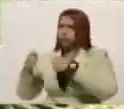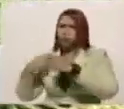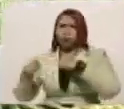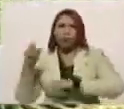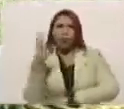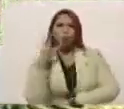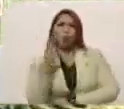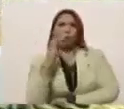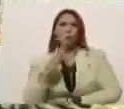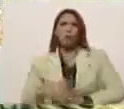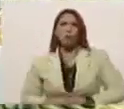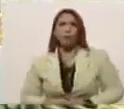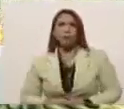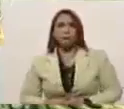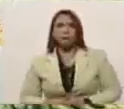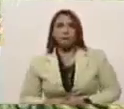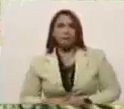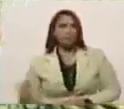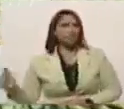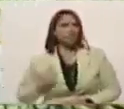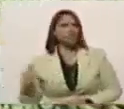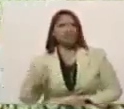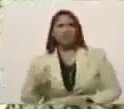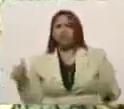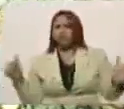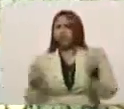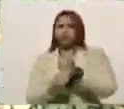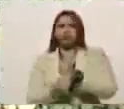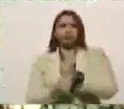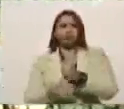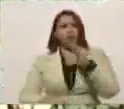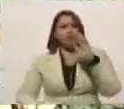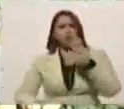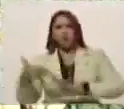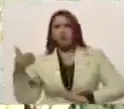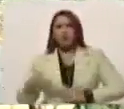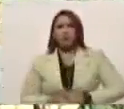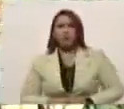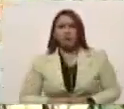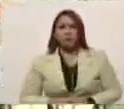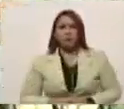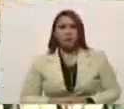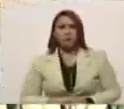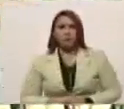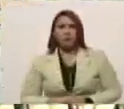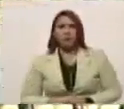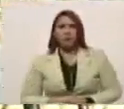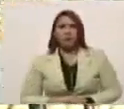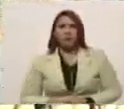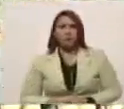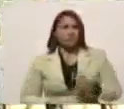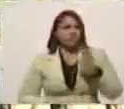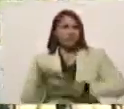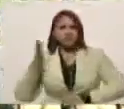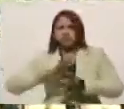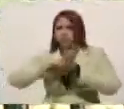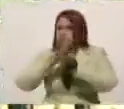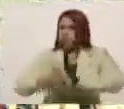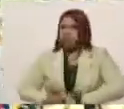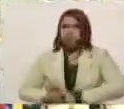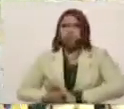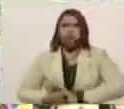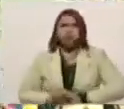de Colombia, estén donde estén, para que vayan nuestras fuerzas militares y los extirpen como un